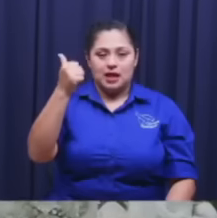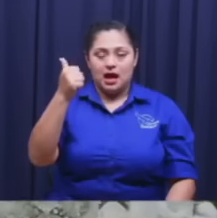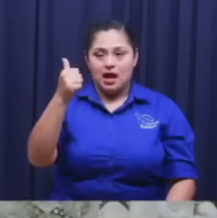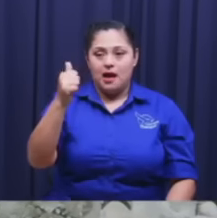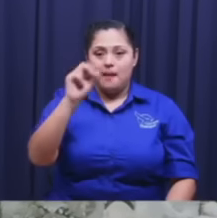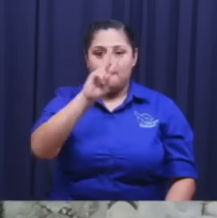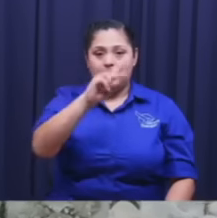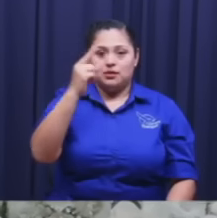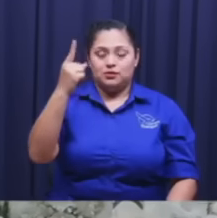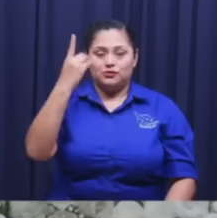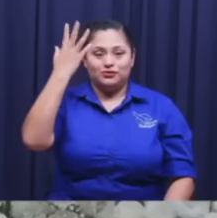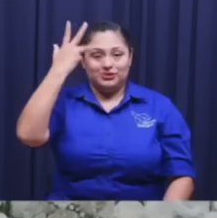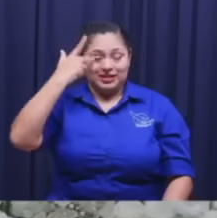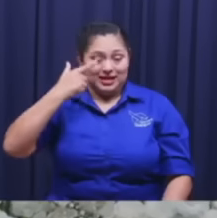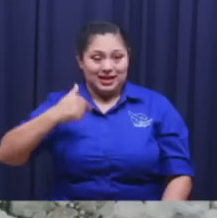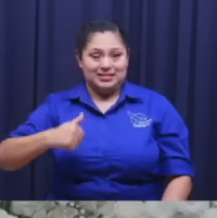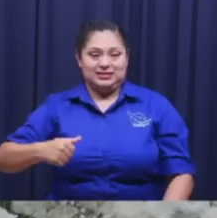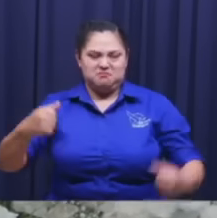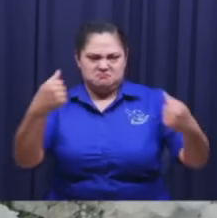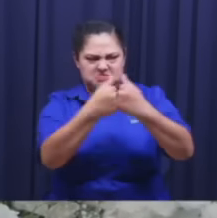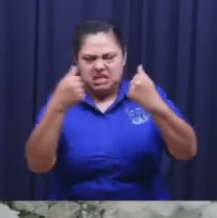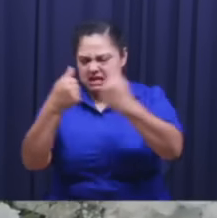Tuvo que ir a ayudar Miguel. Miguel se quedó